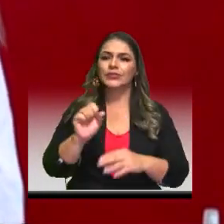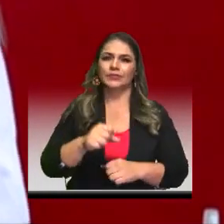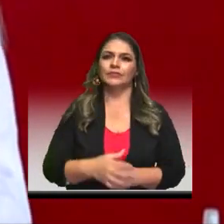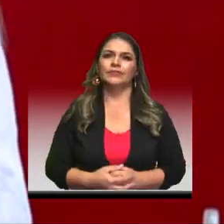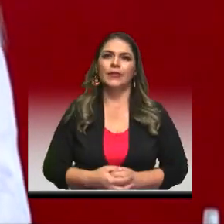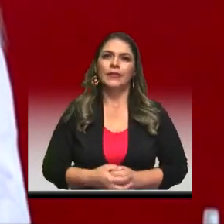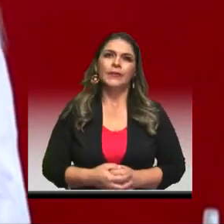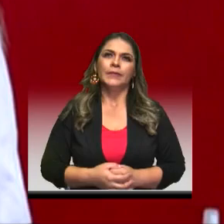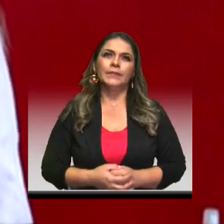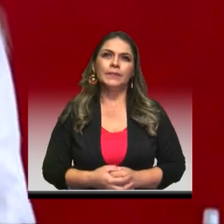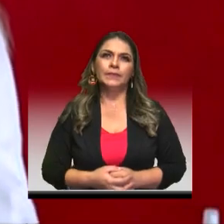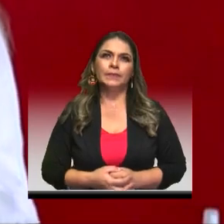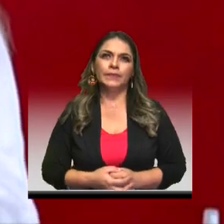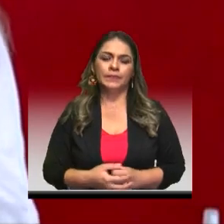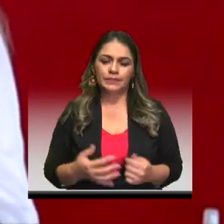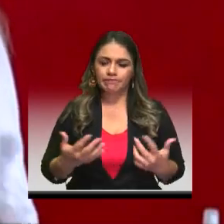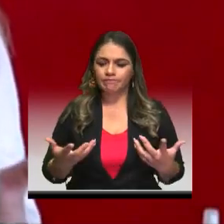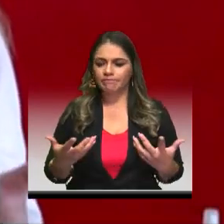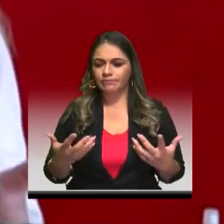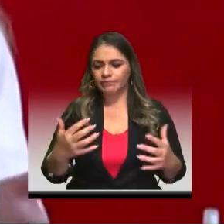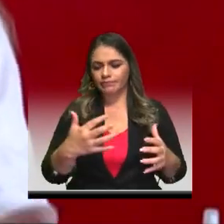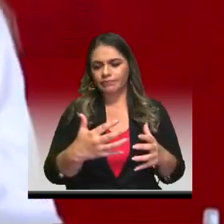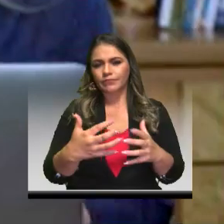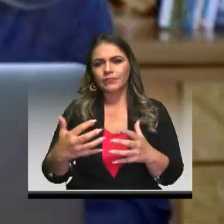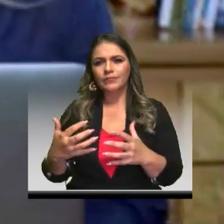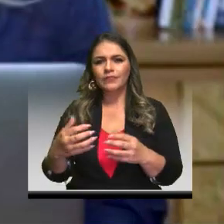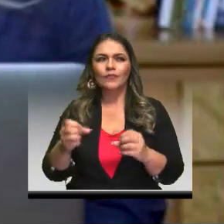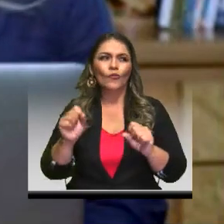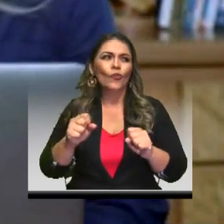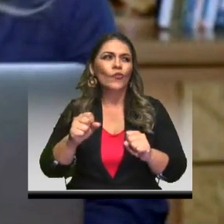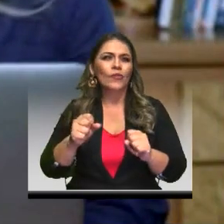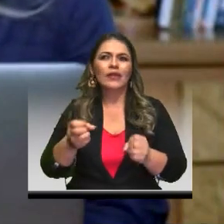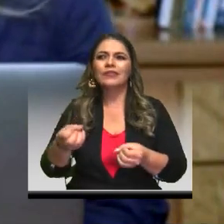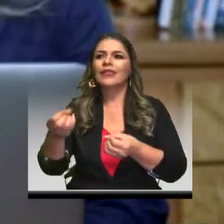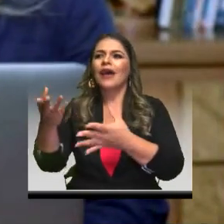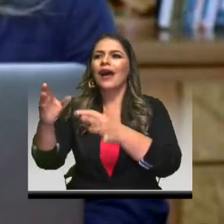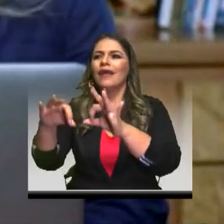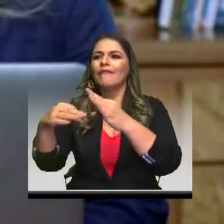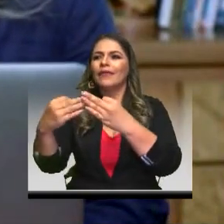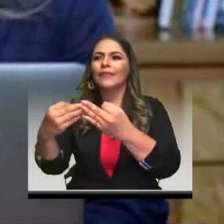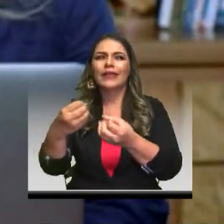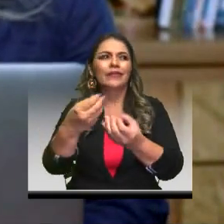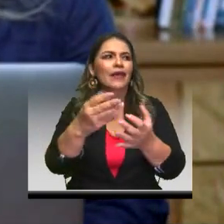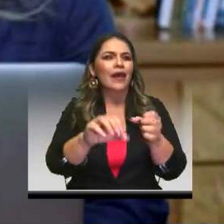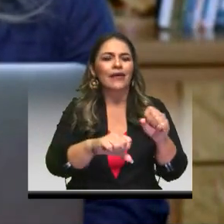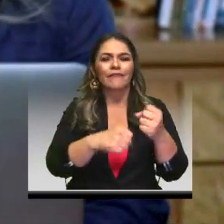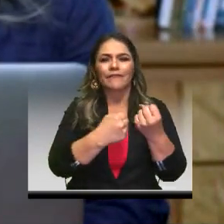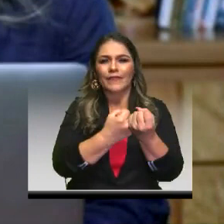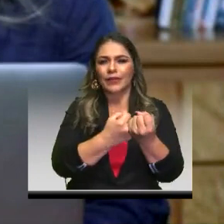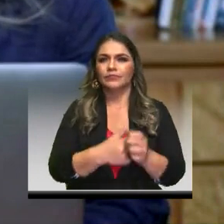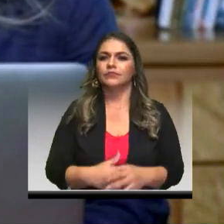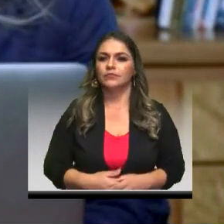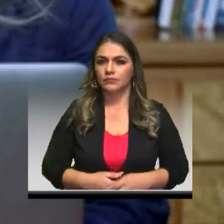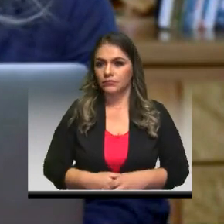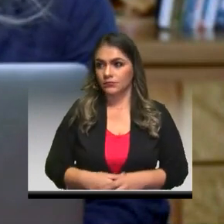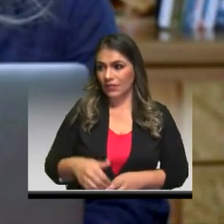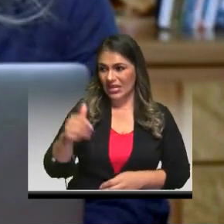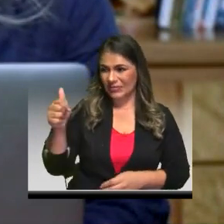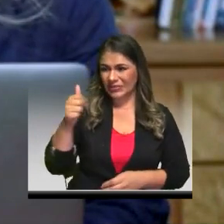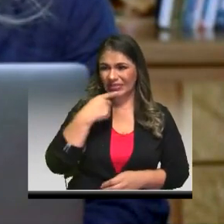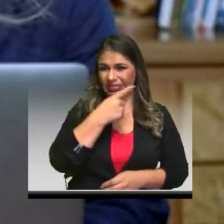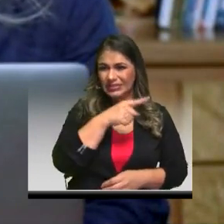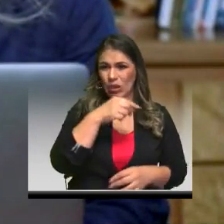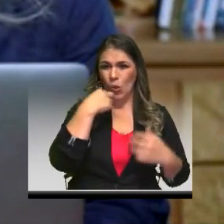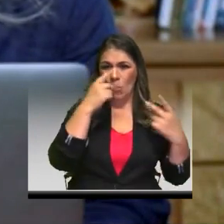que puedan ser elegibles para adopción. Mónica, y a pesar que nos dices que has perdido fe en la especie